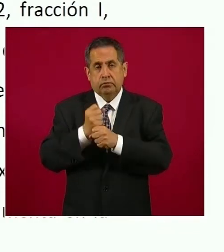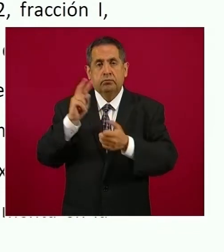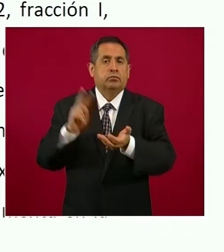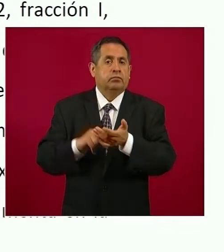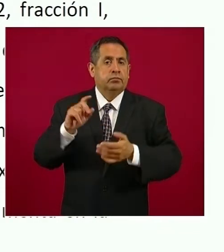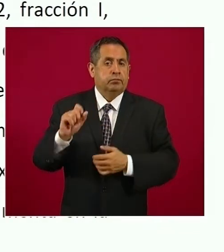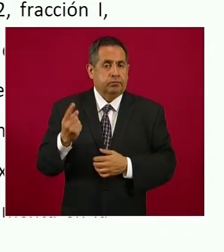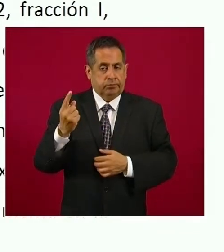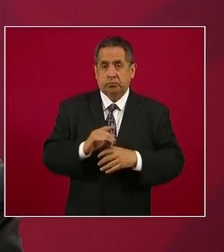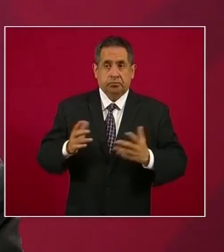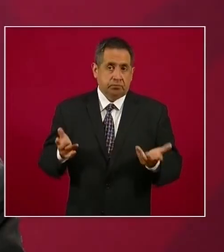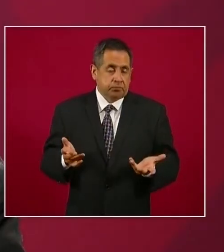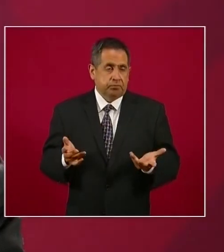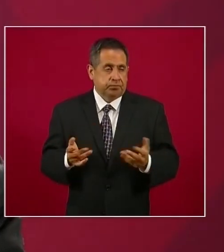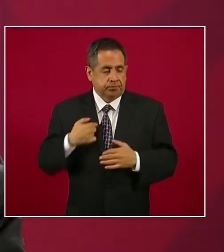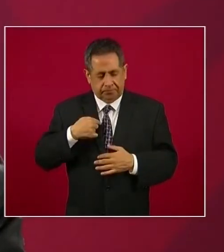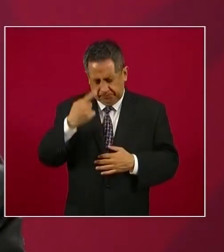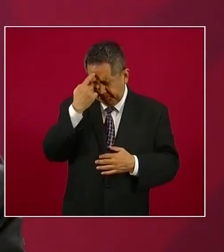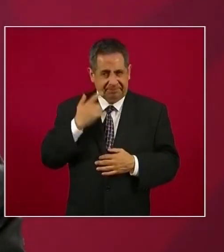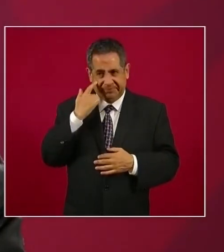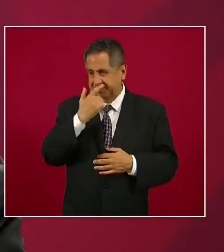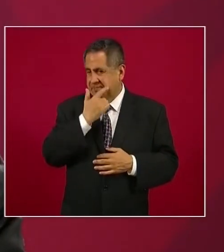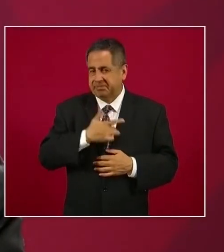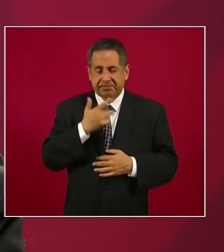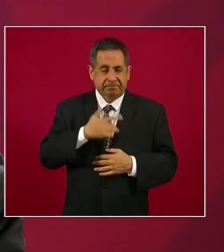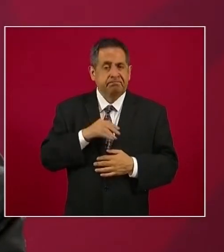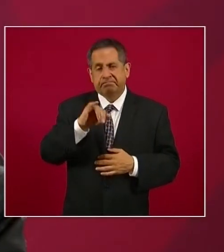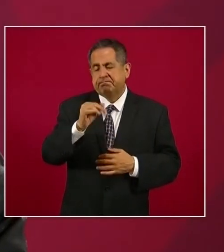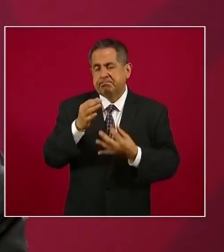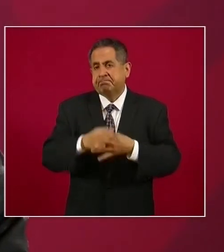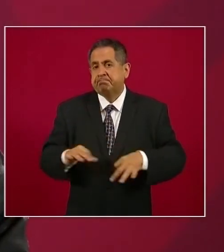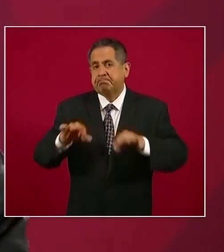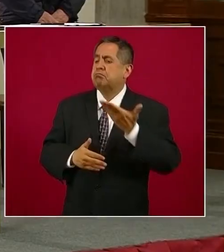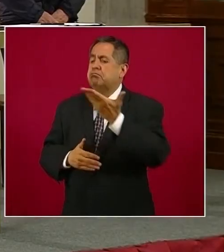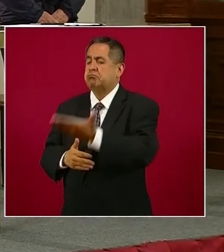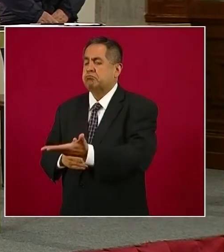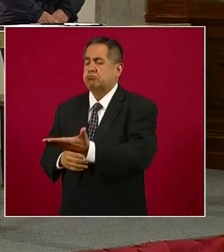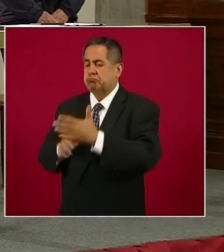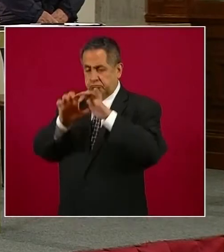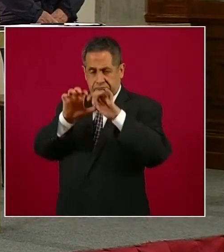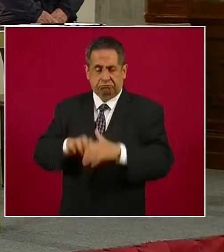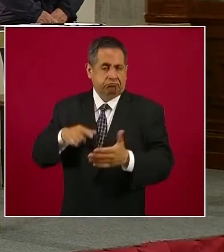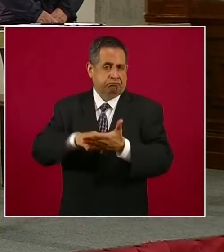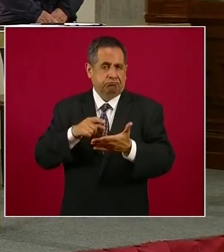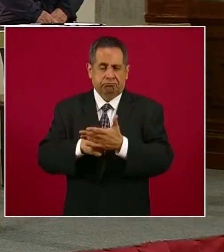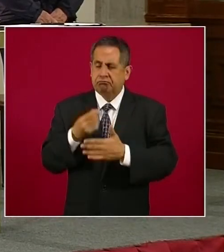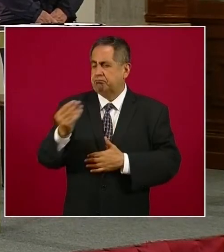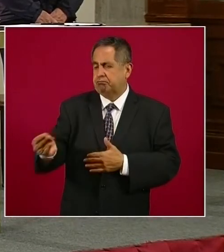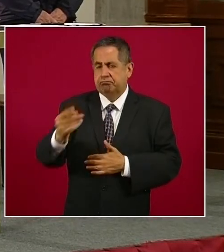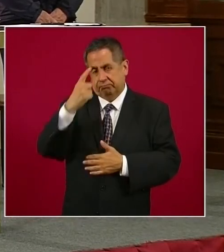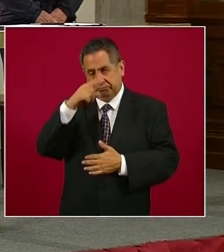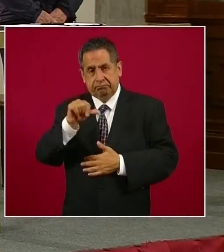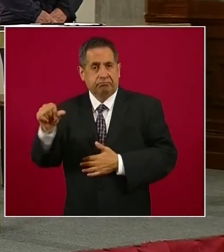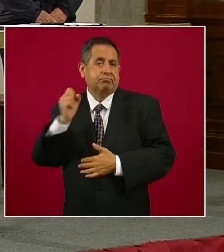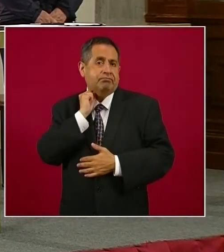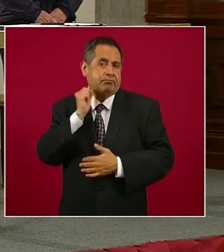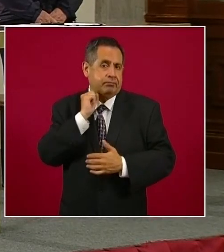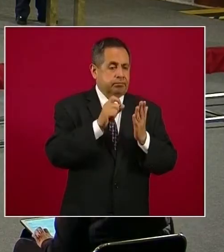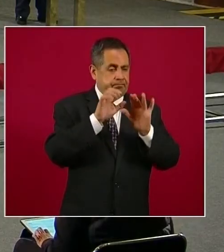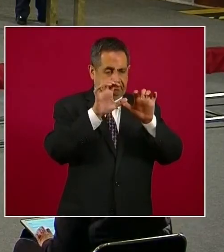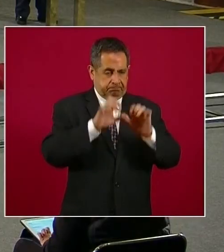semana de octubre, la Suprema Corte de Justicia de la Nación deberá pronunciarse sobre la procedencia o no de la consulta y la